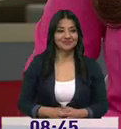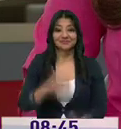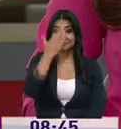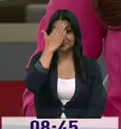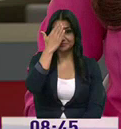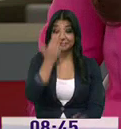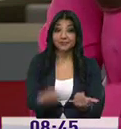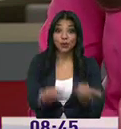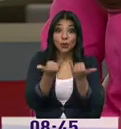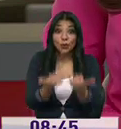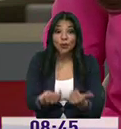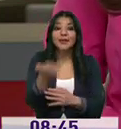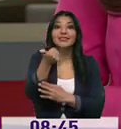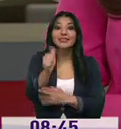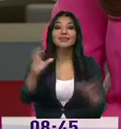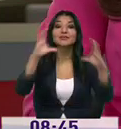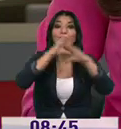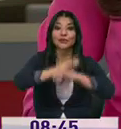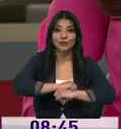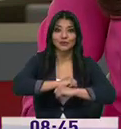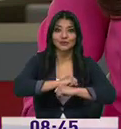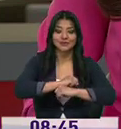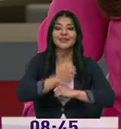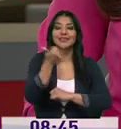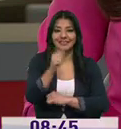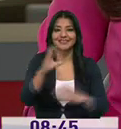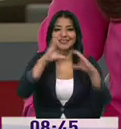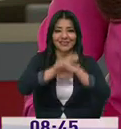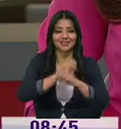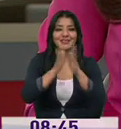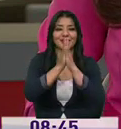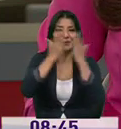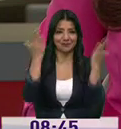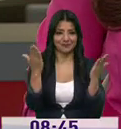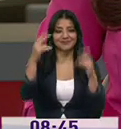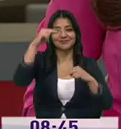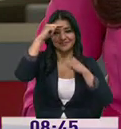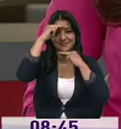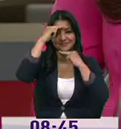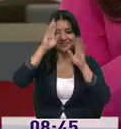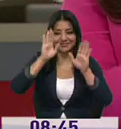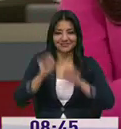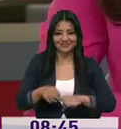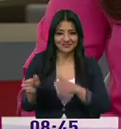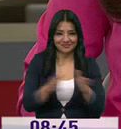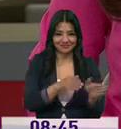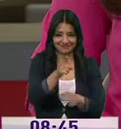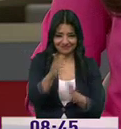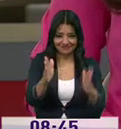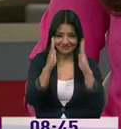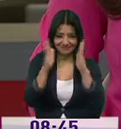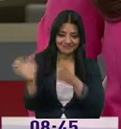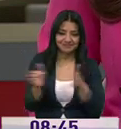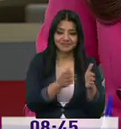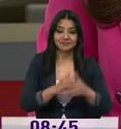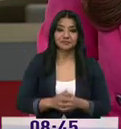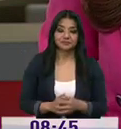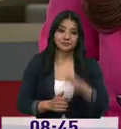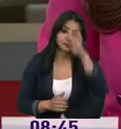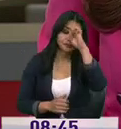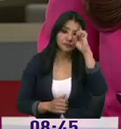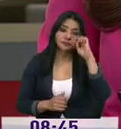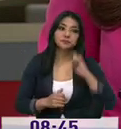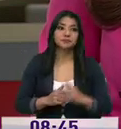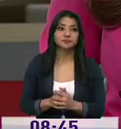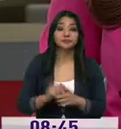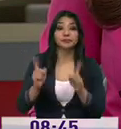hoy a las 10 de la noche, 22 horas, el noticiero estelar del Comercio TV tiene una cita con nosotros. Les contamos ahora que la primera feria